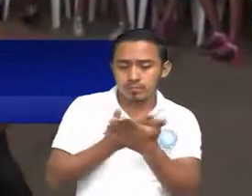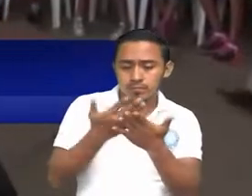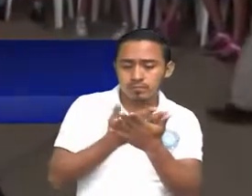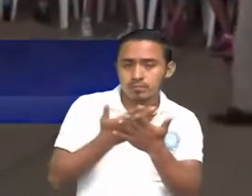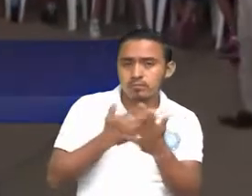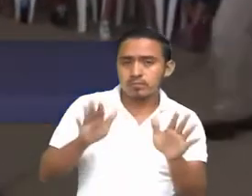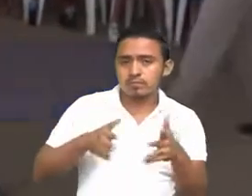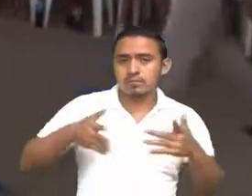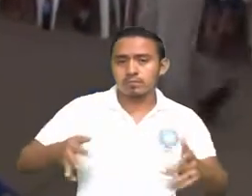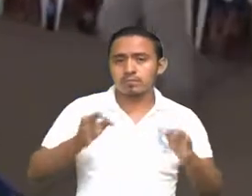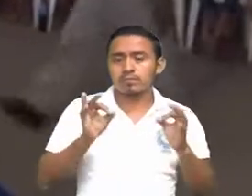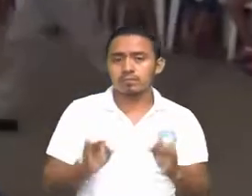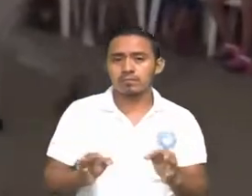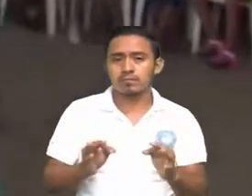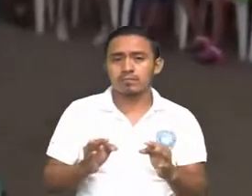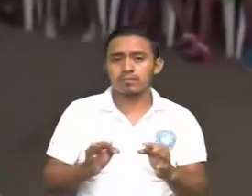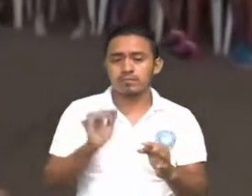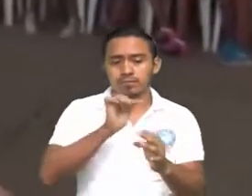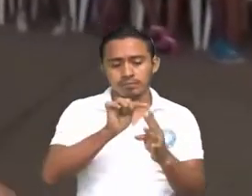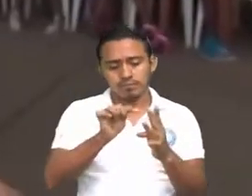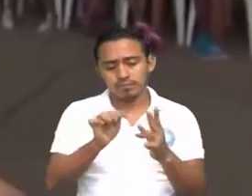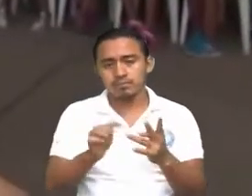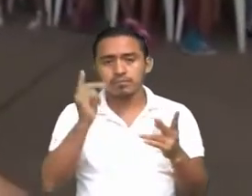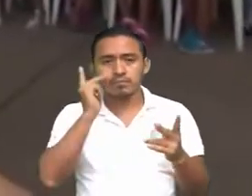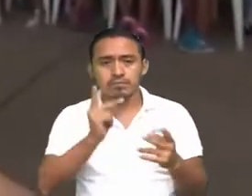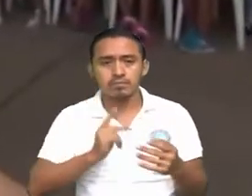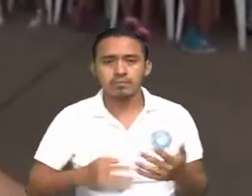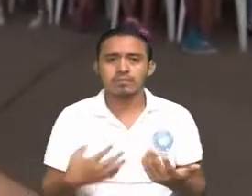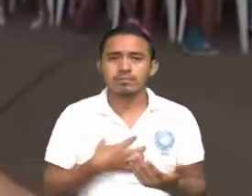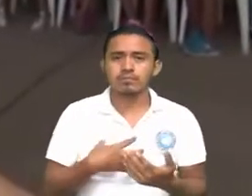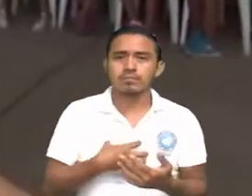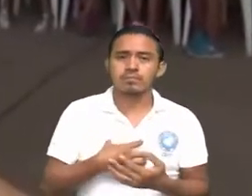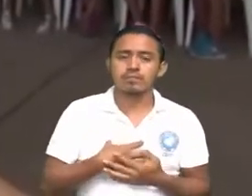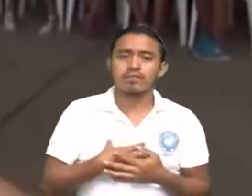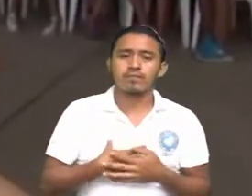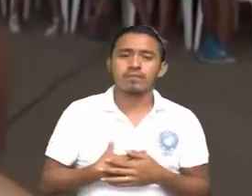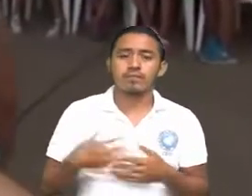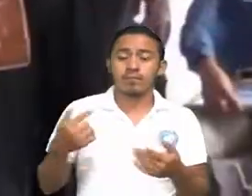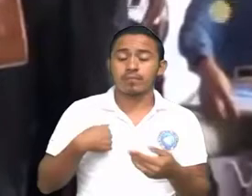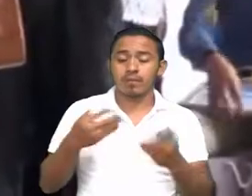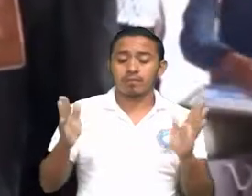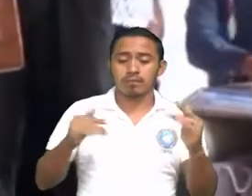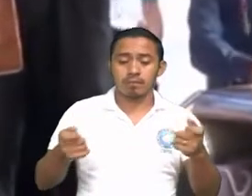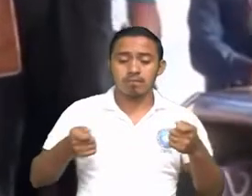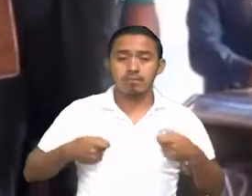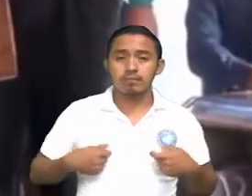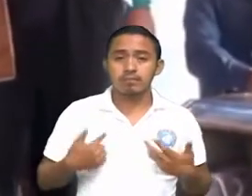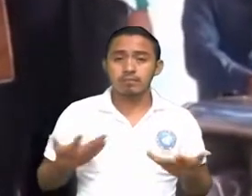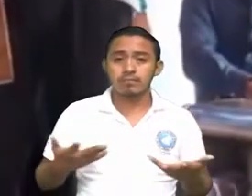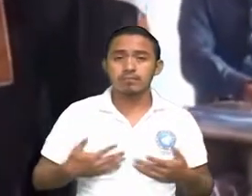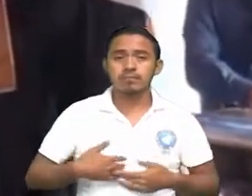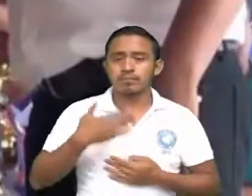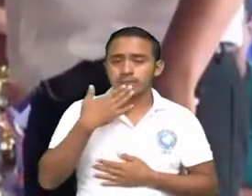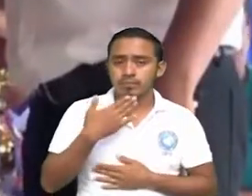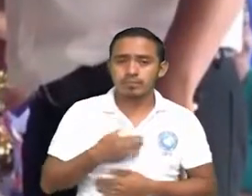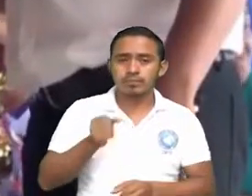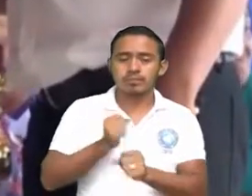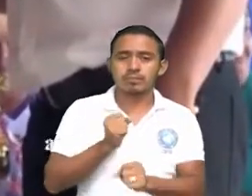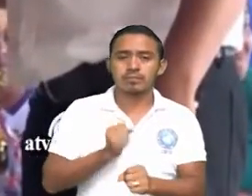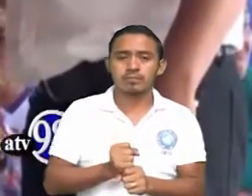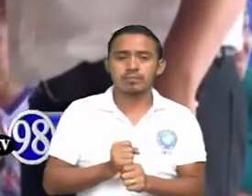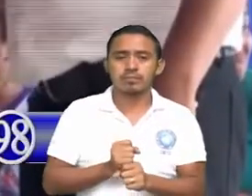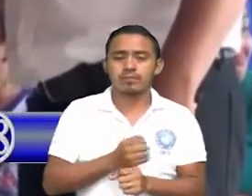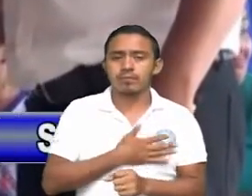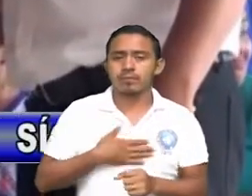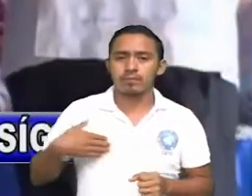que obtengamos estos reconocimientos como el que me ha tocado a mí. Por su desempeño y disponibilidad en